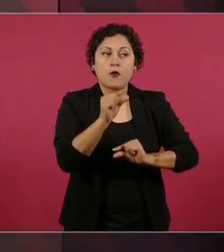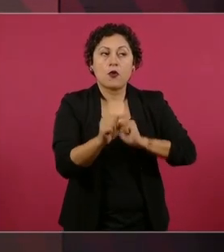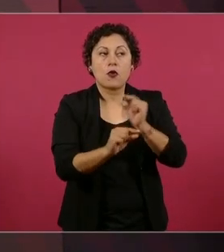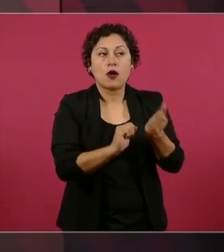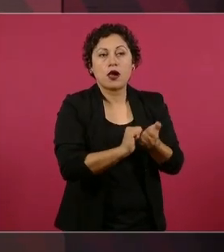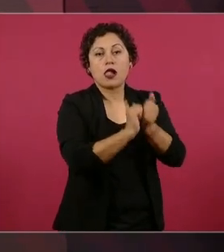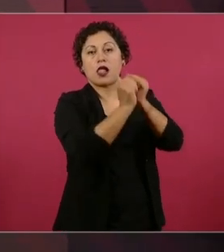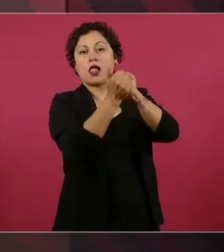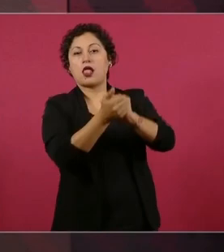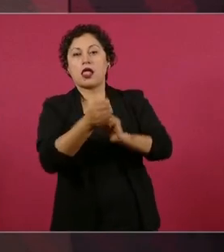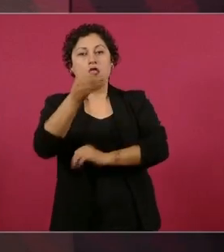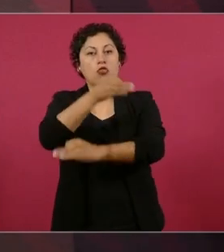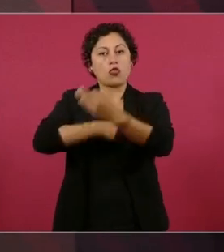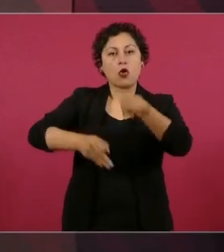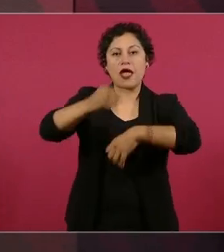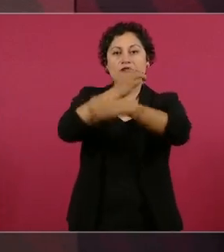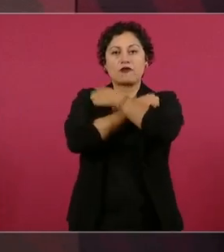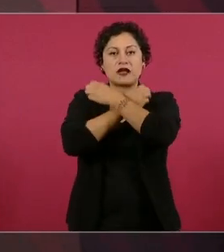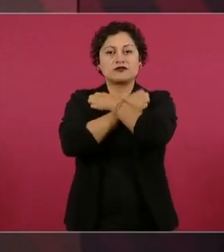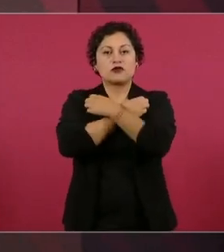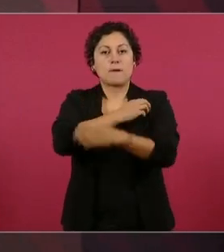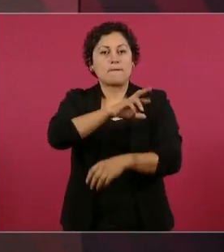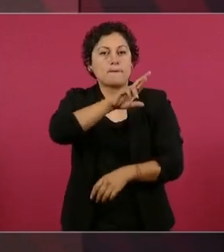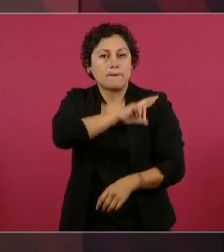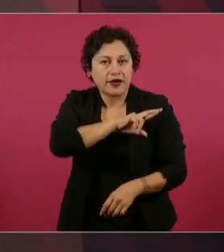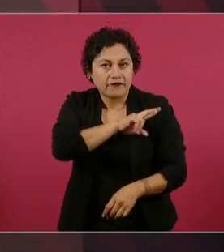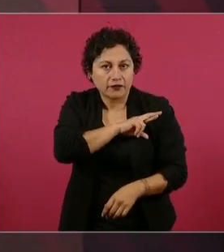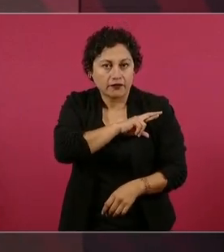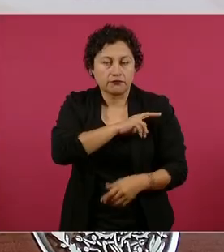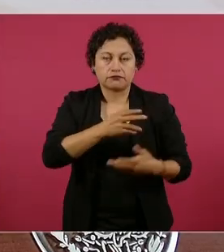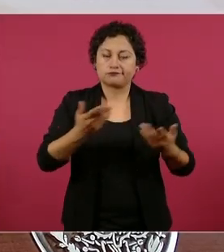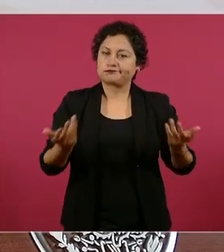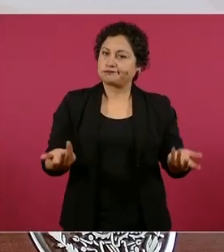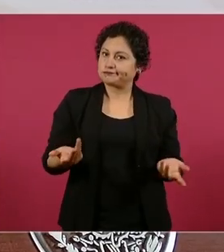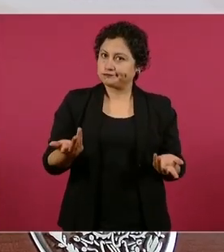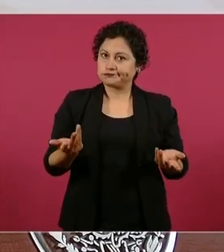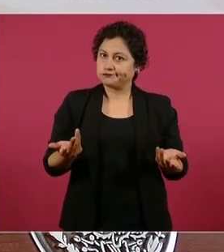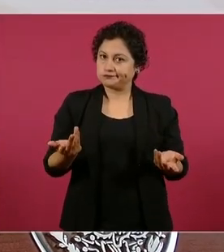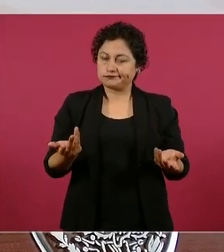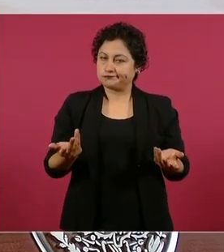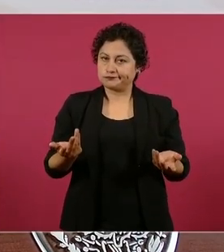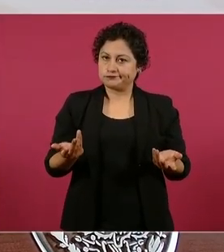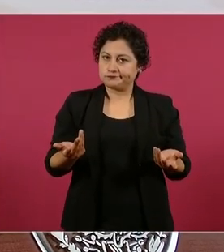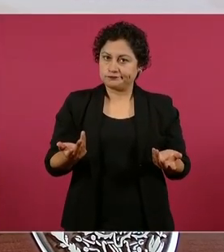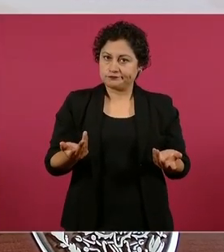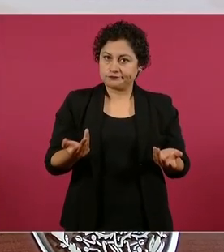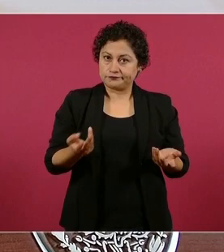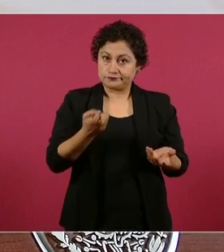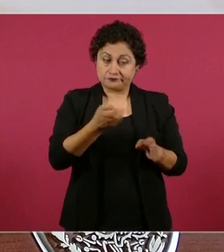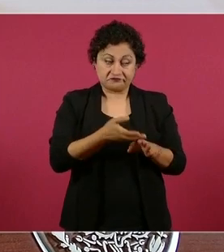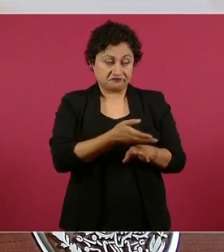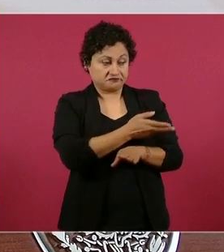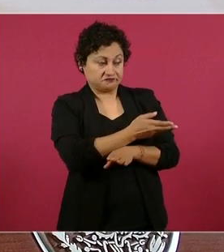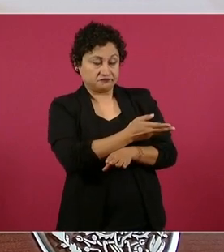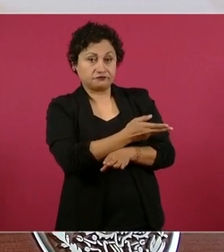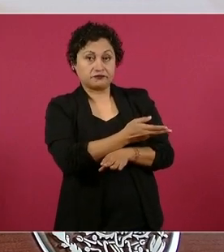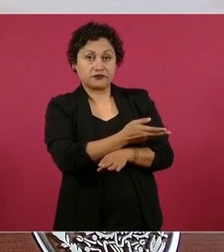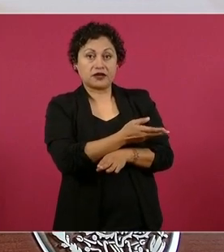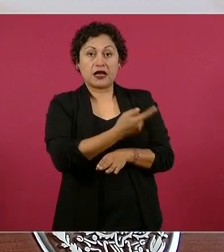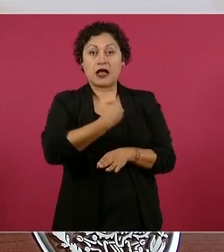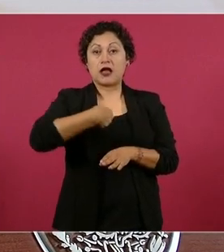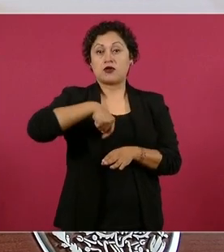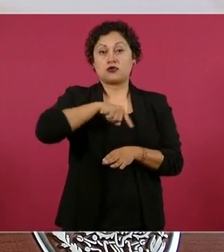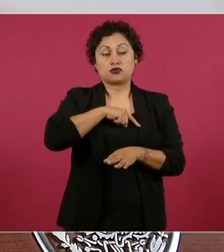Entonces, todo esto pues ha significado un cambio tan importante.